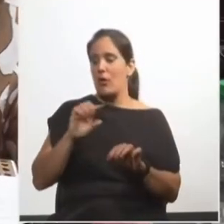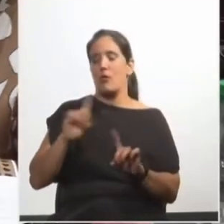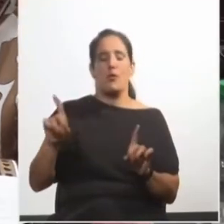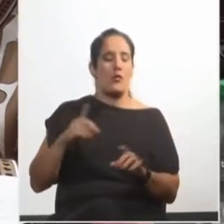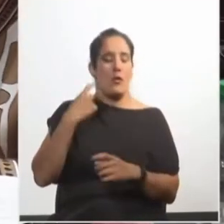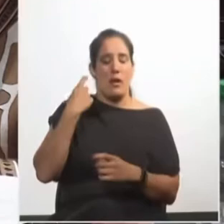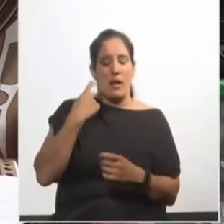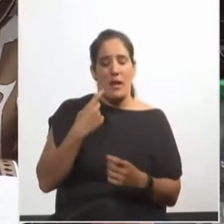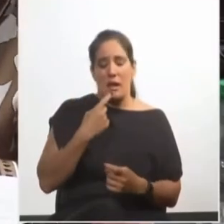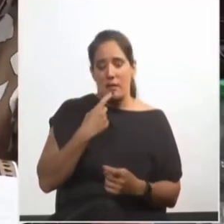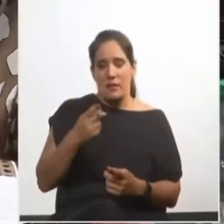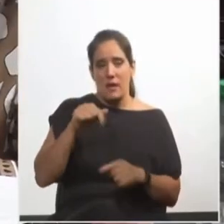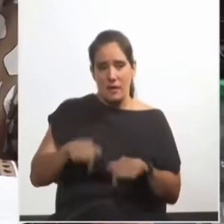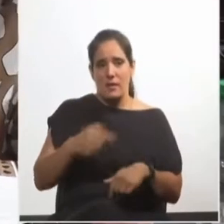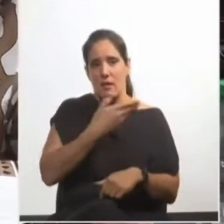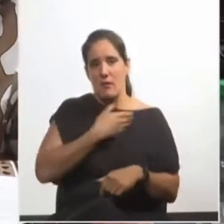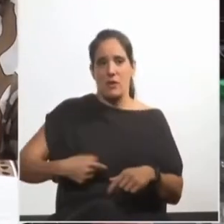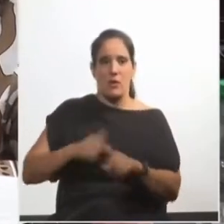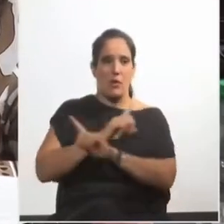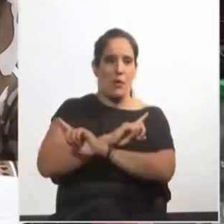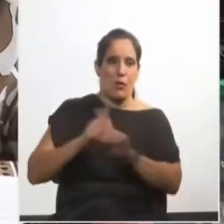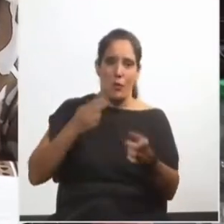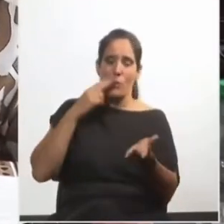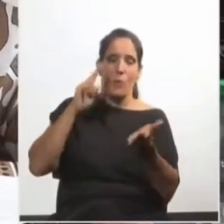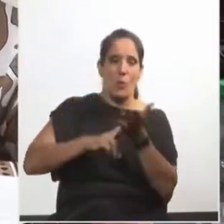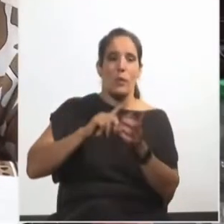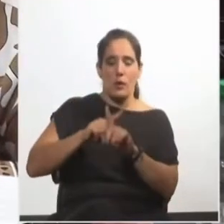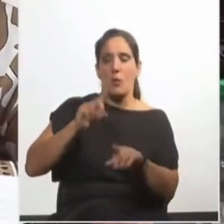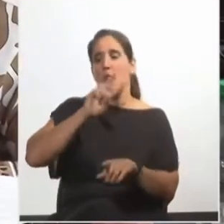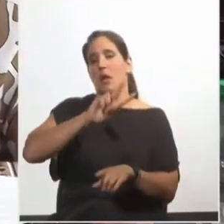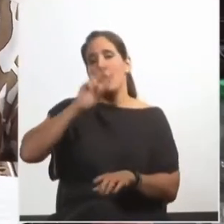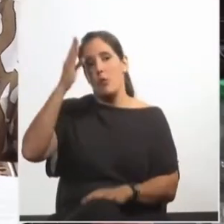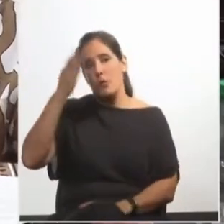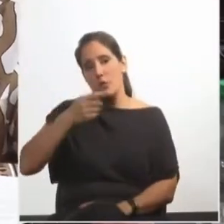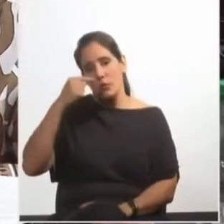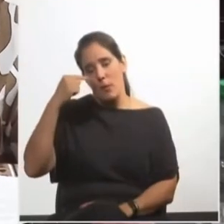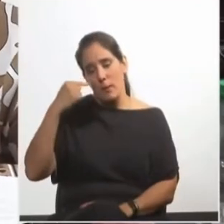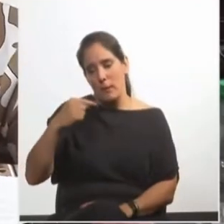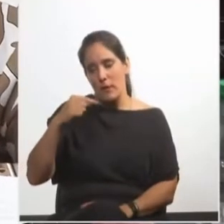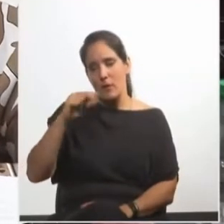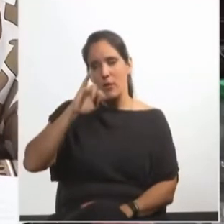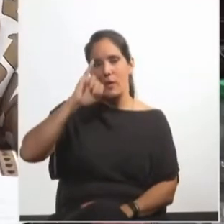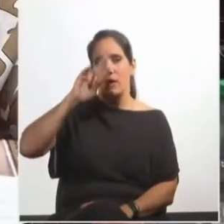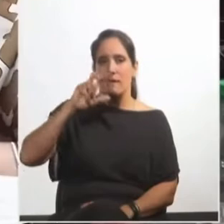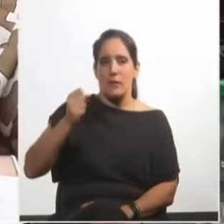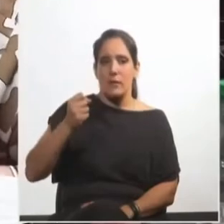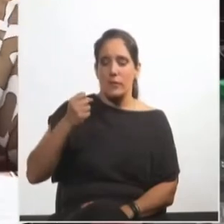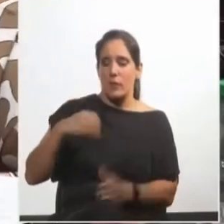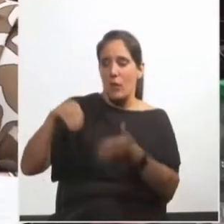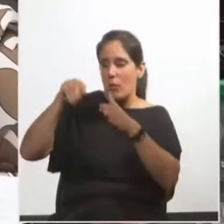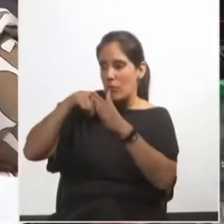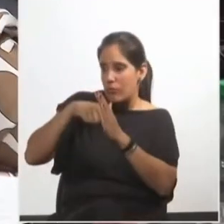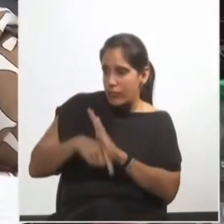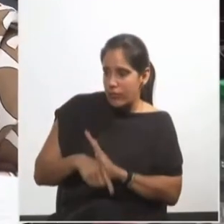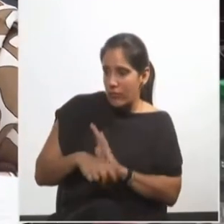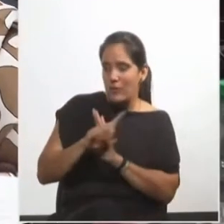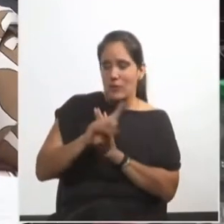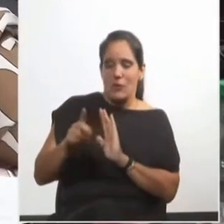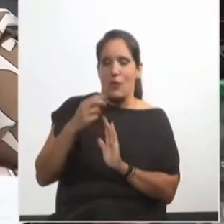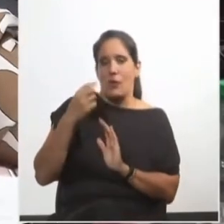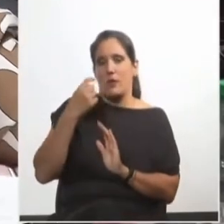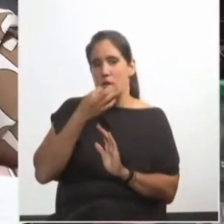impuestos, porque la baja del 2% menos del IVA es un impuesto, porque se subió el IVA a los combustibles en